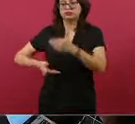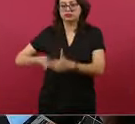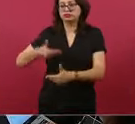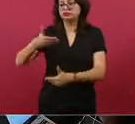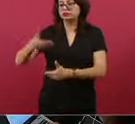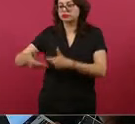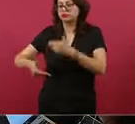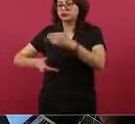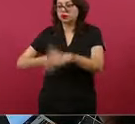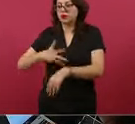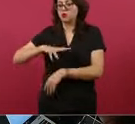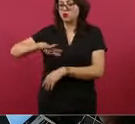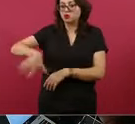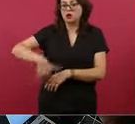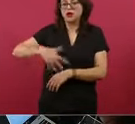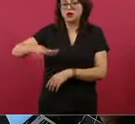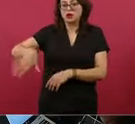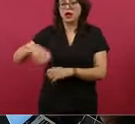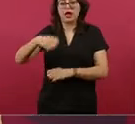tuvimos que